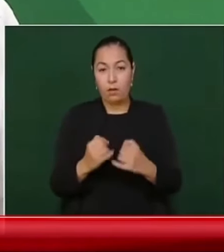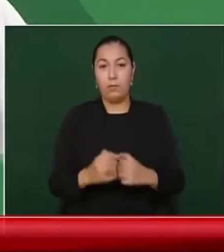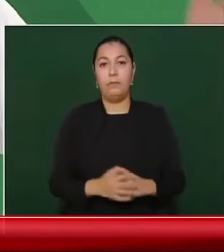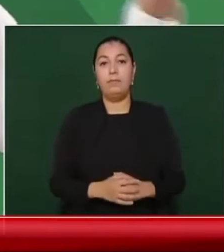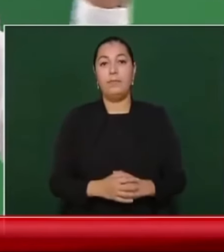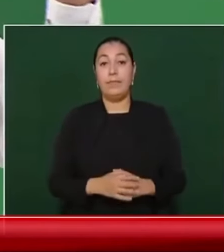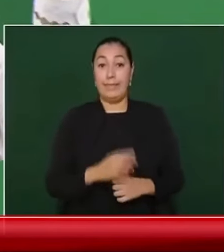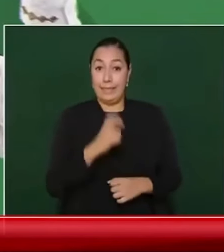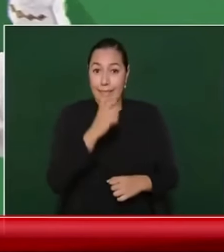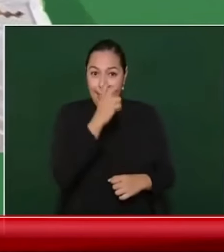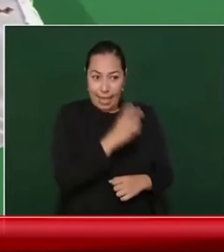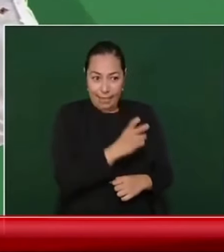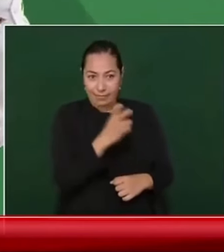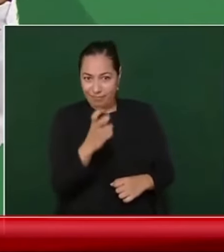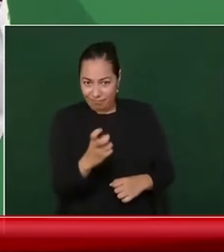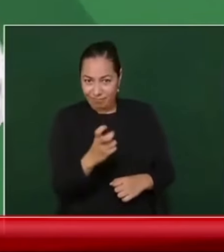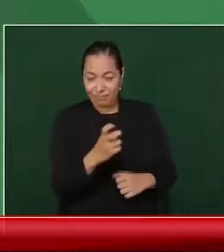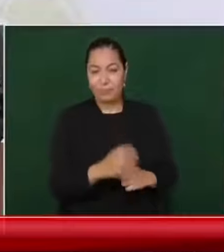esto